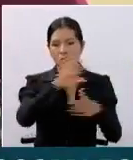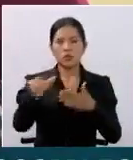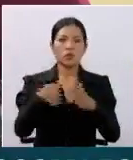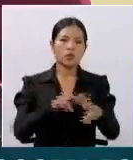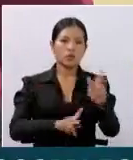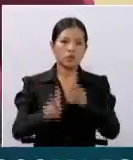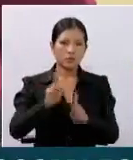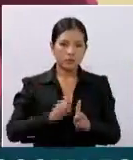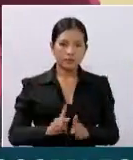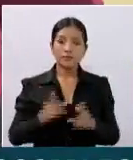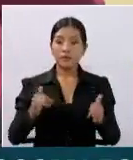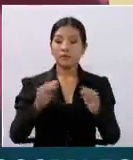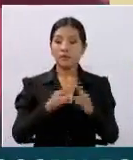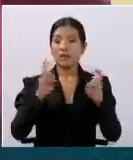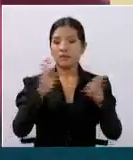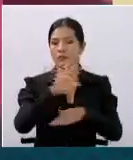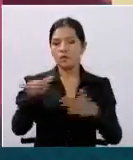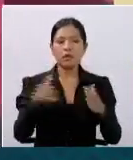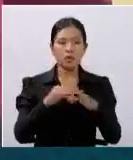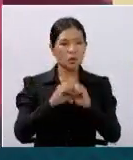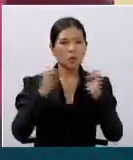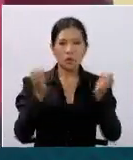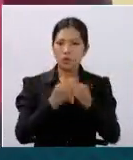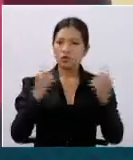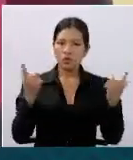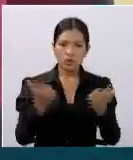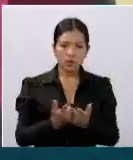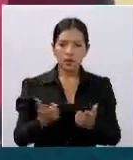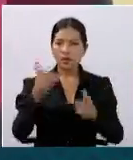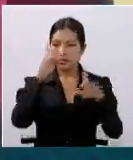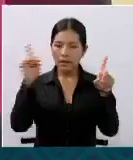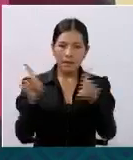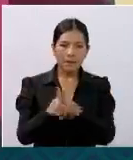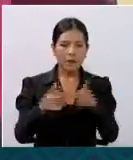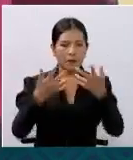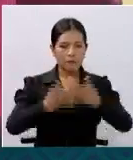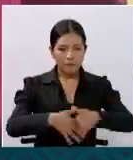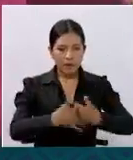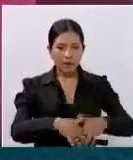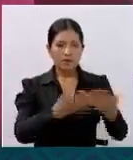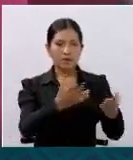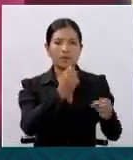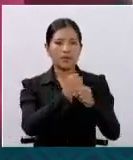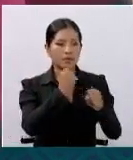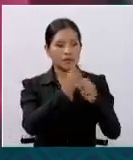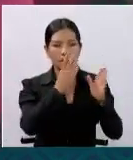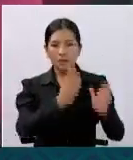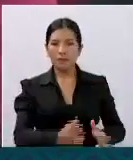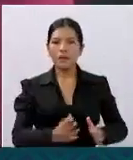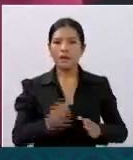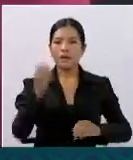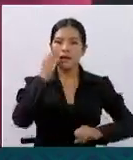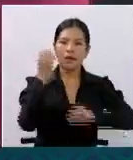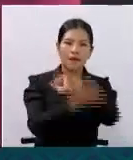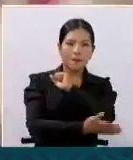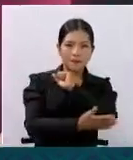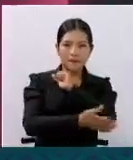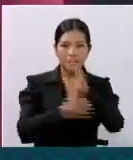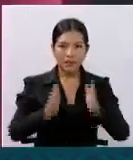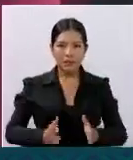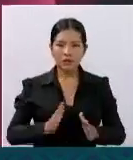Cabildo está convocando a todas las organizaciones sociales, a todos los hermanos, gremiales, fabriles, trabajadores, campesinos